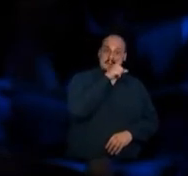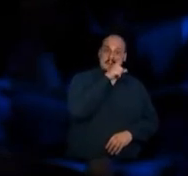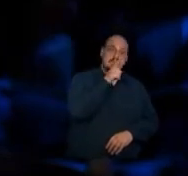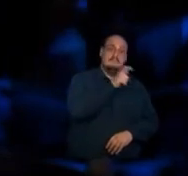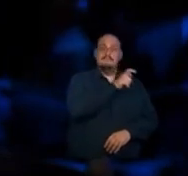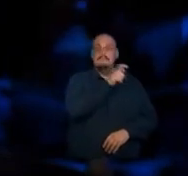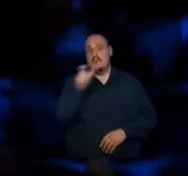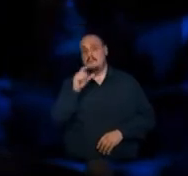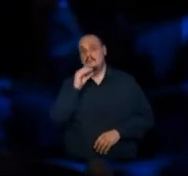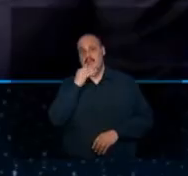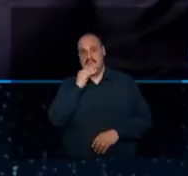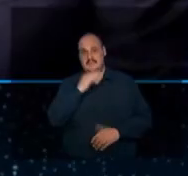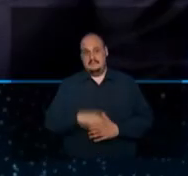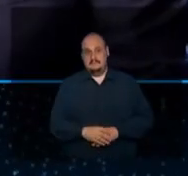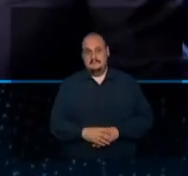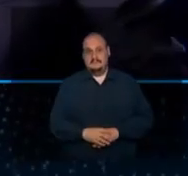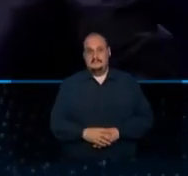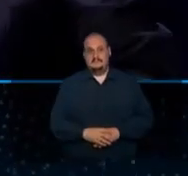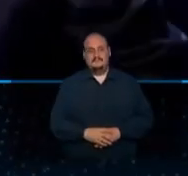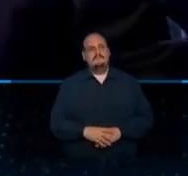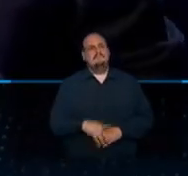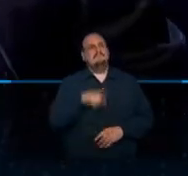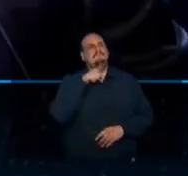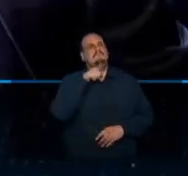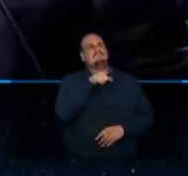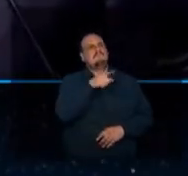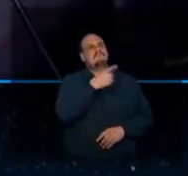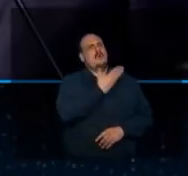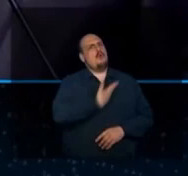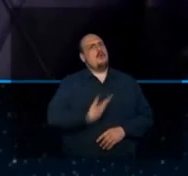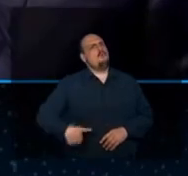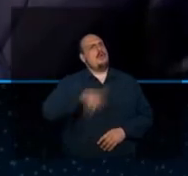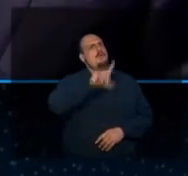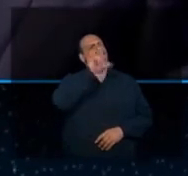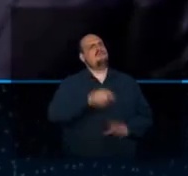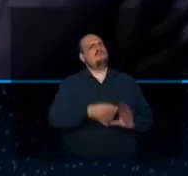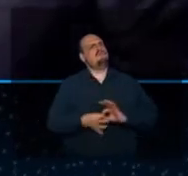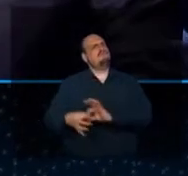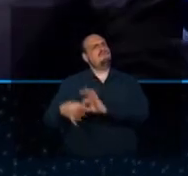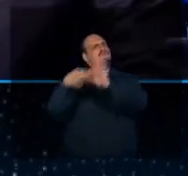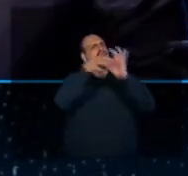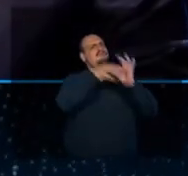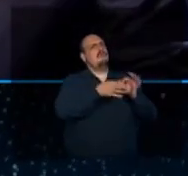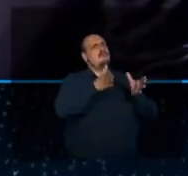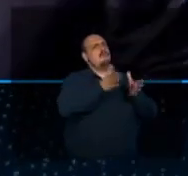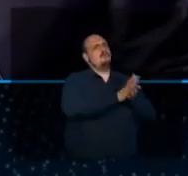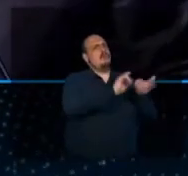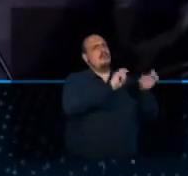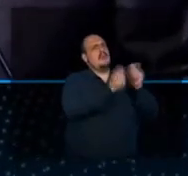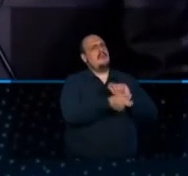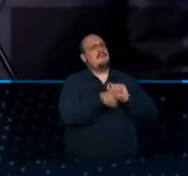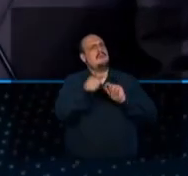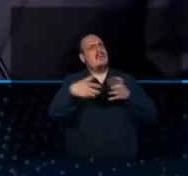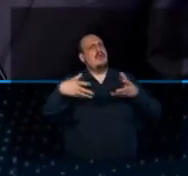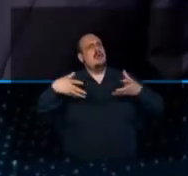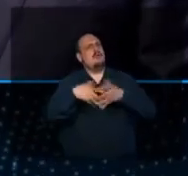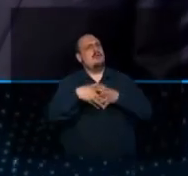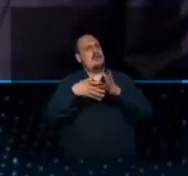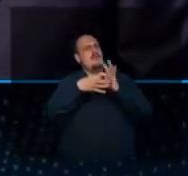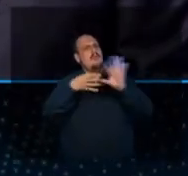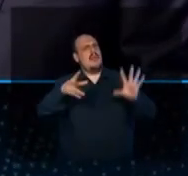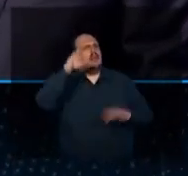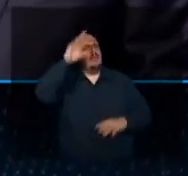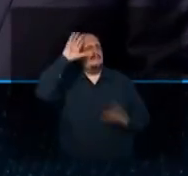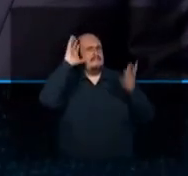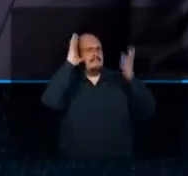debe responder Sergio maa usted propuso Un gobierno de unidad nacional conjuntos por el cambio con liberales de mi le villarruel